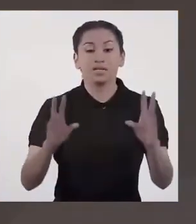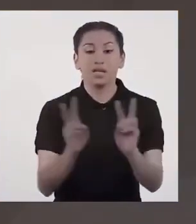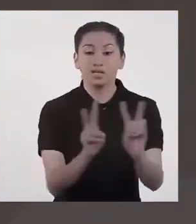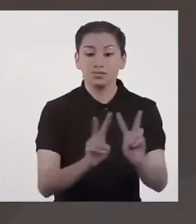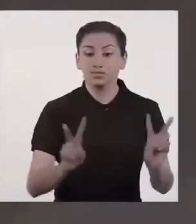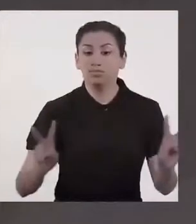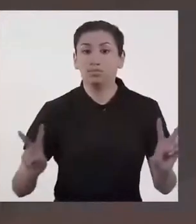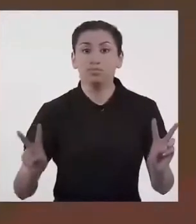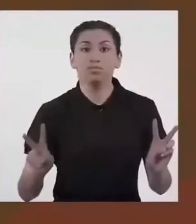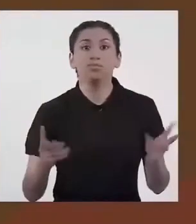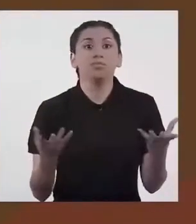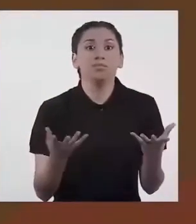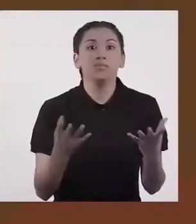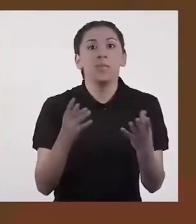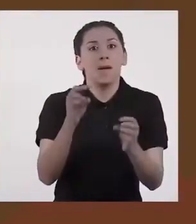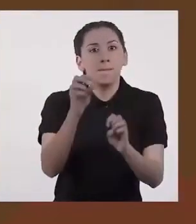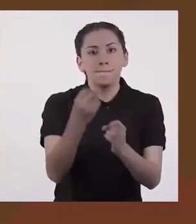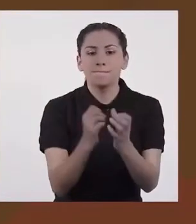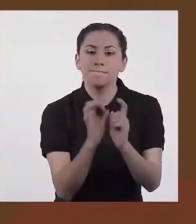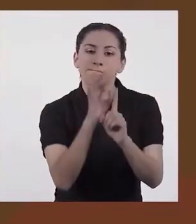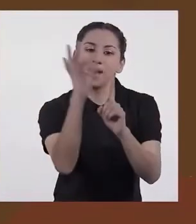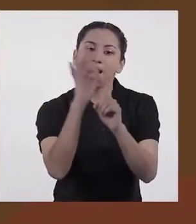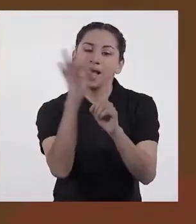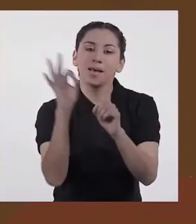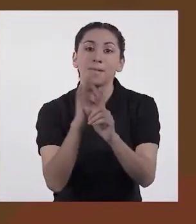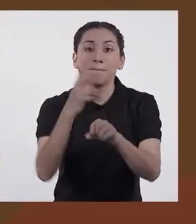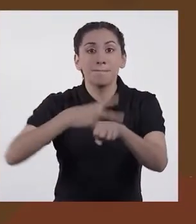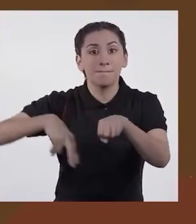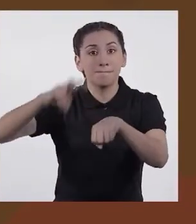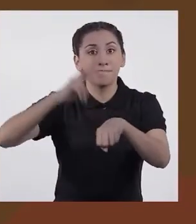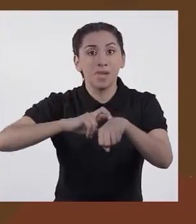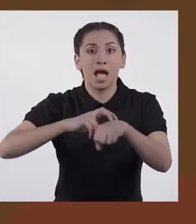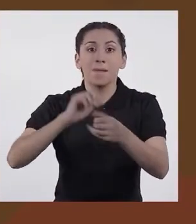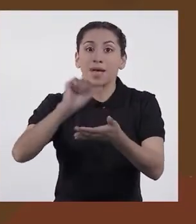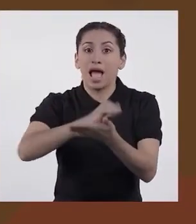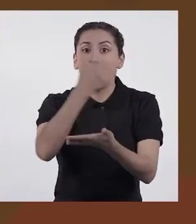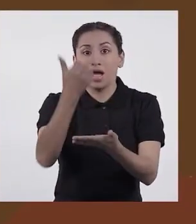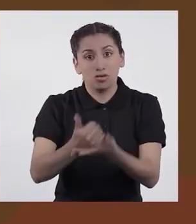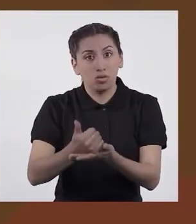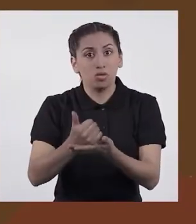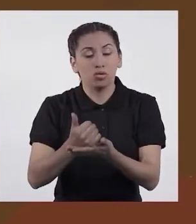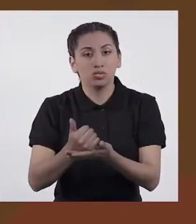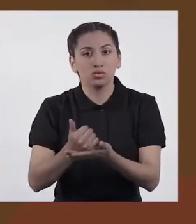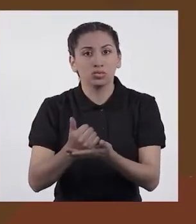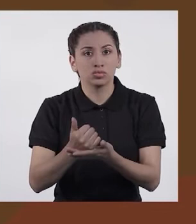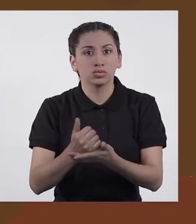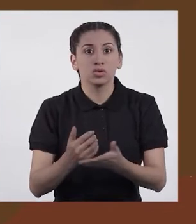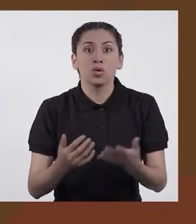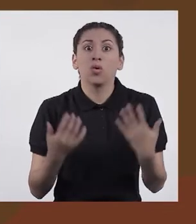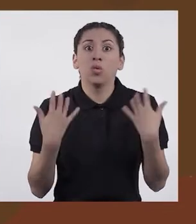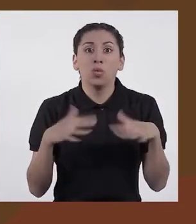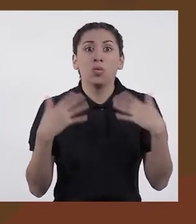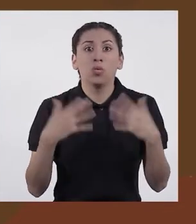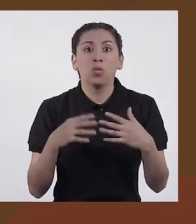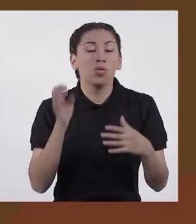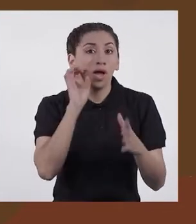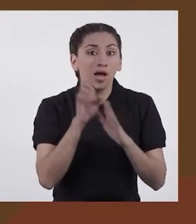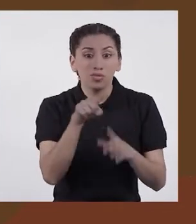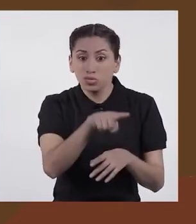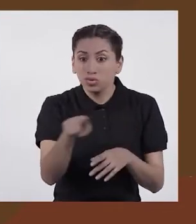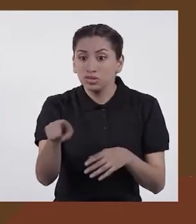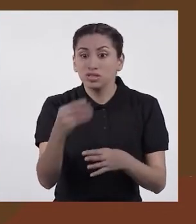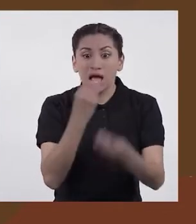más vulnerables: el maíz, la papa, el arroz. Oh, pero si